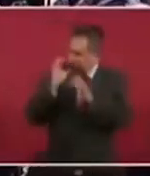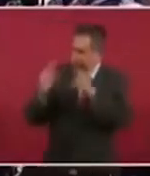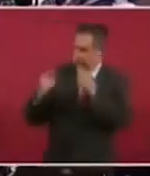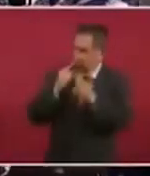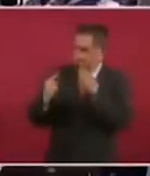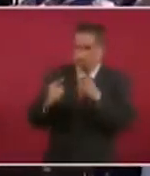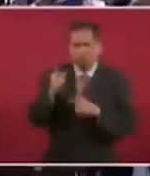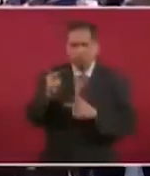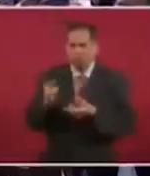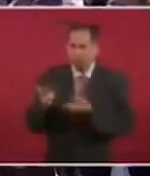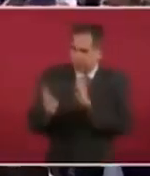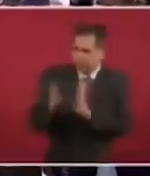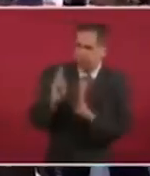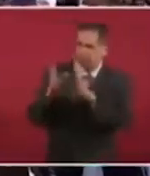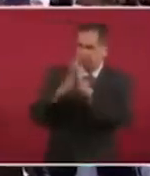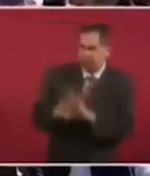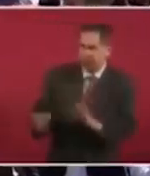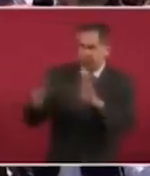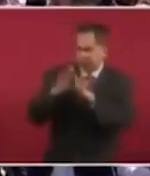convenciendo, persuadiendo.